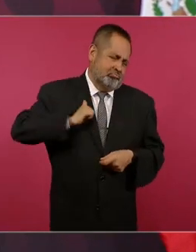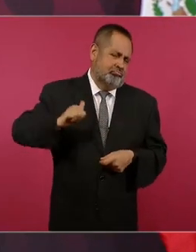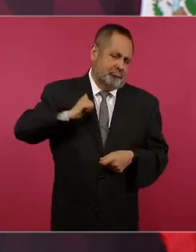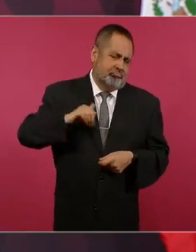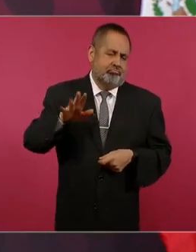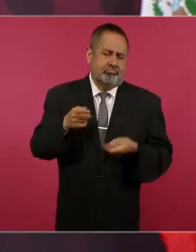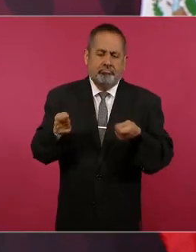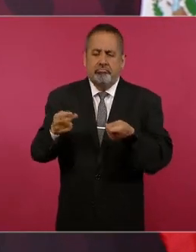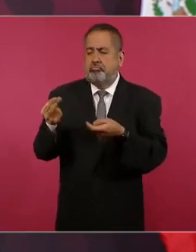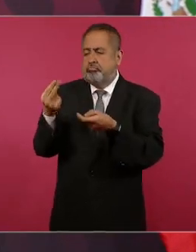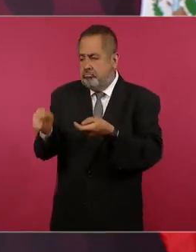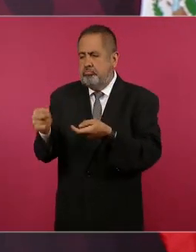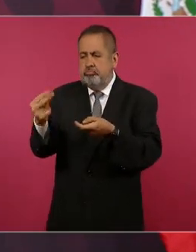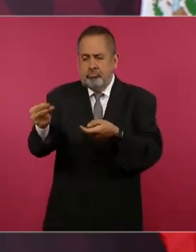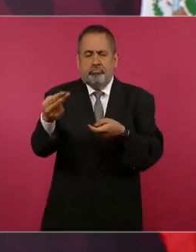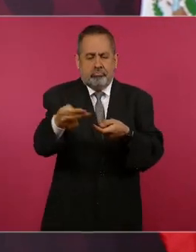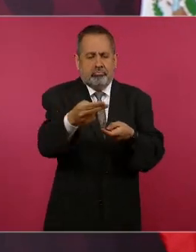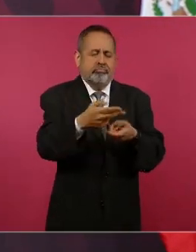Por ejemplo,